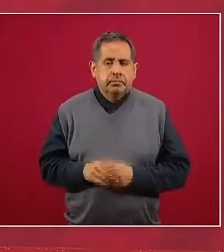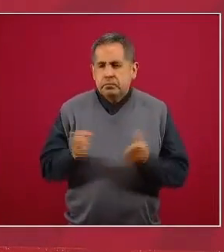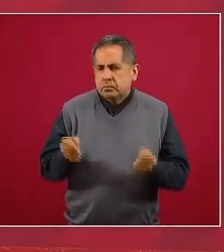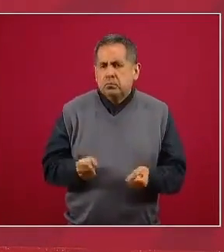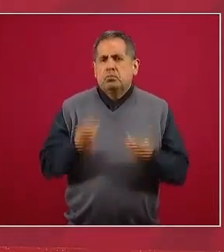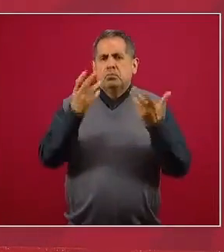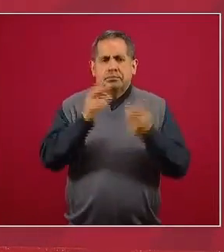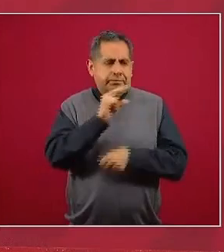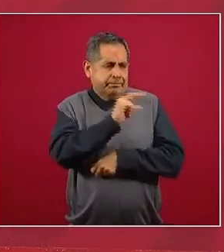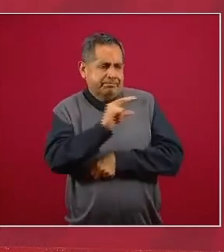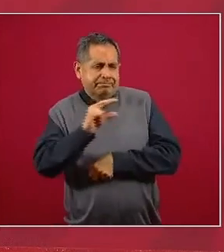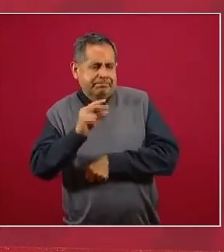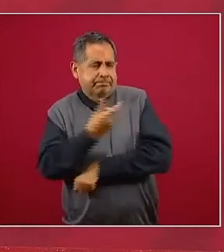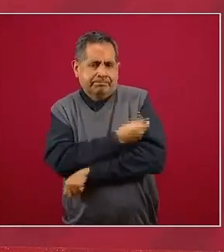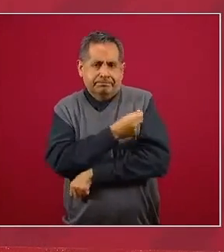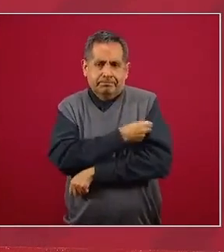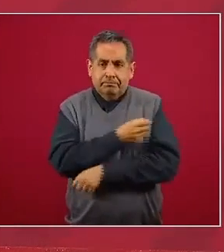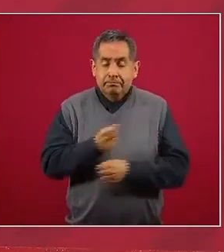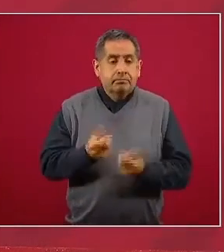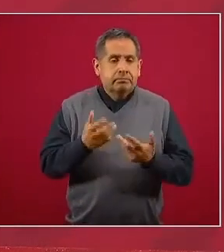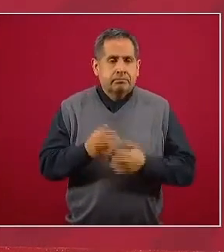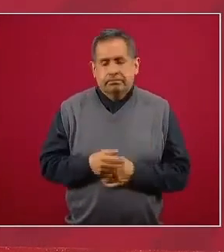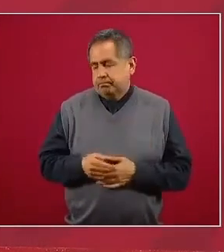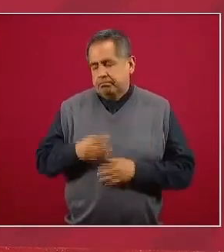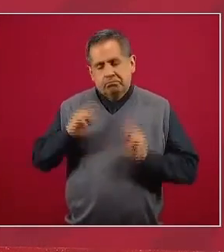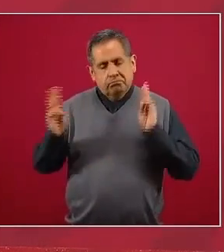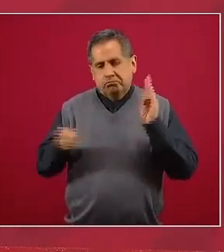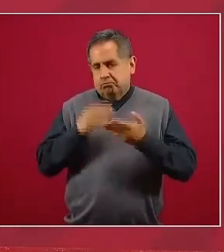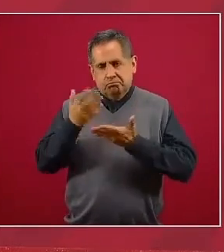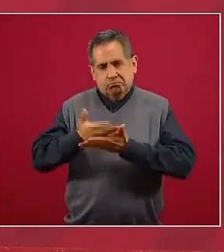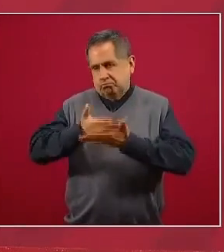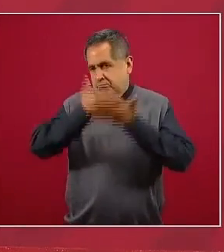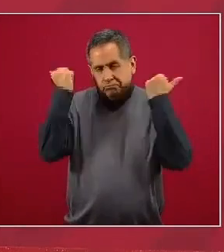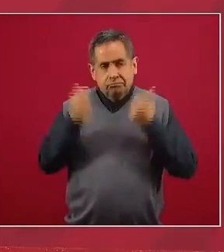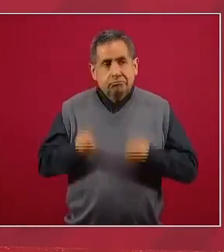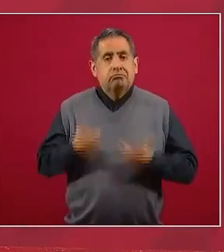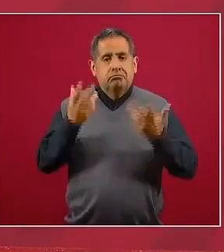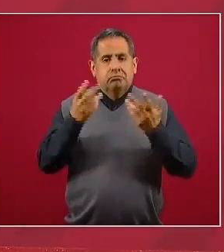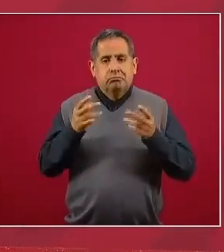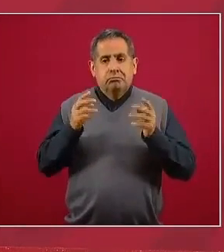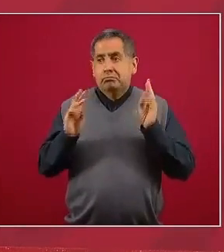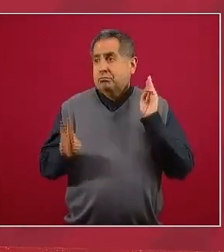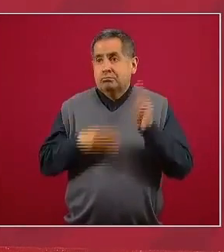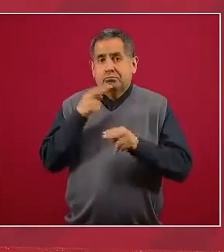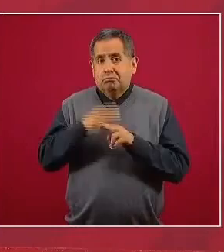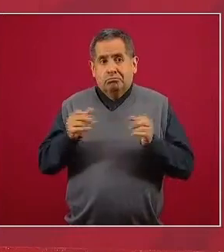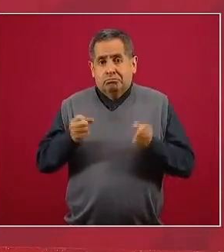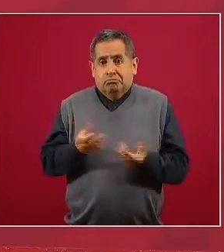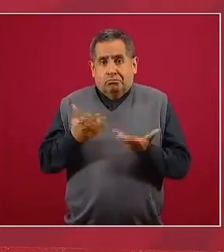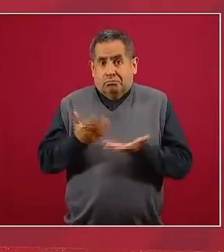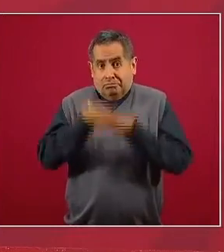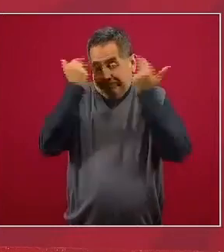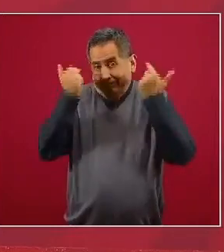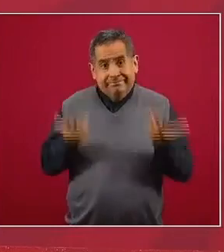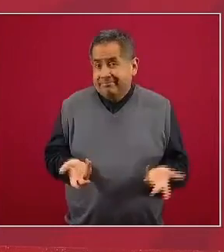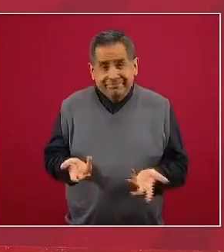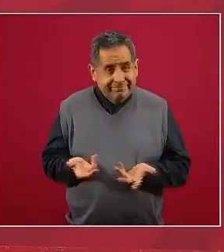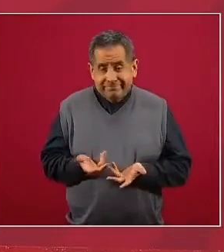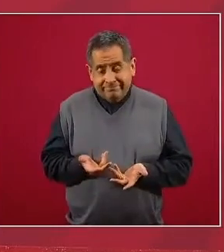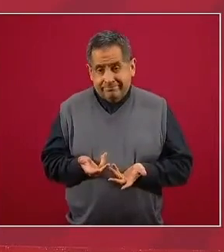¿Cuántas vacunas se necesitan? Nadie en el mundo lo puede saber para ningún país del mundo, por una sencilla